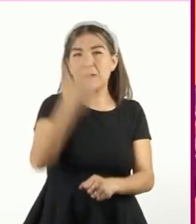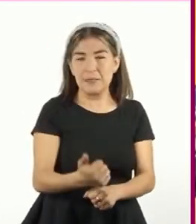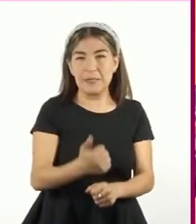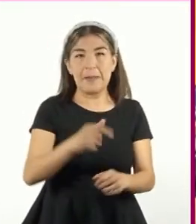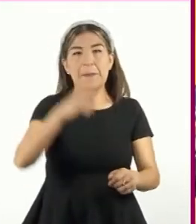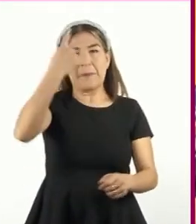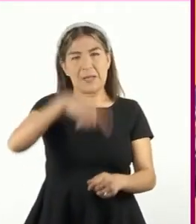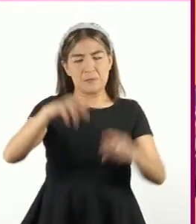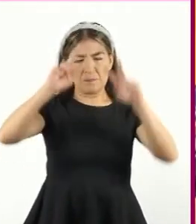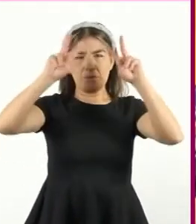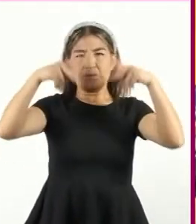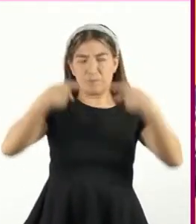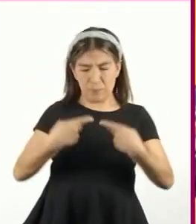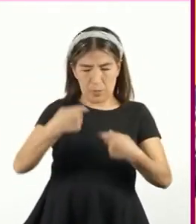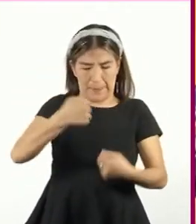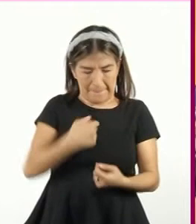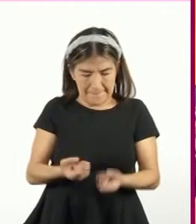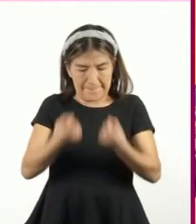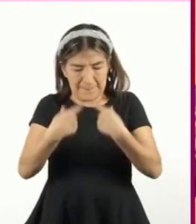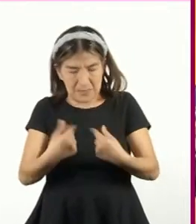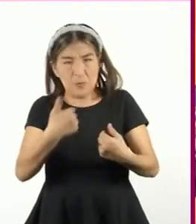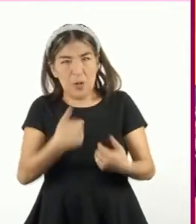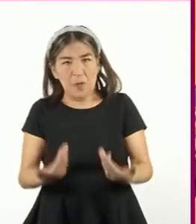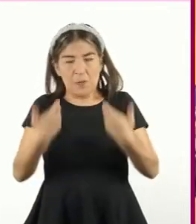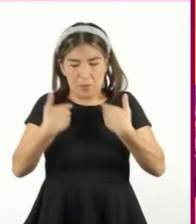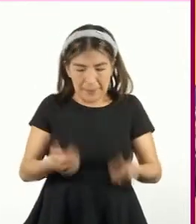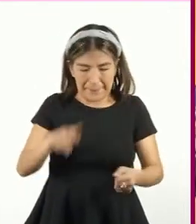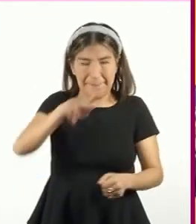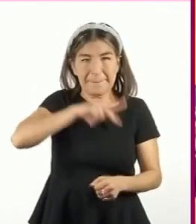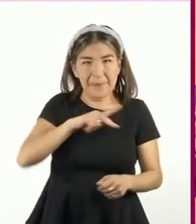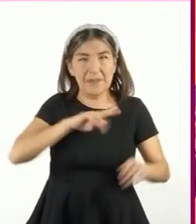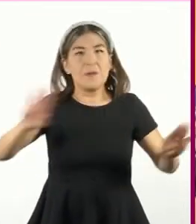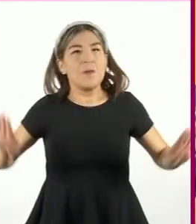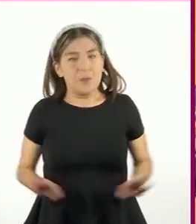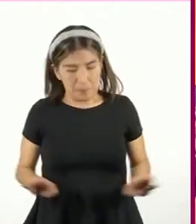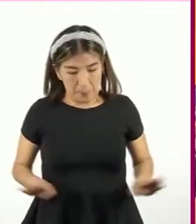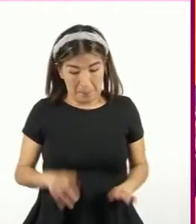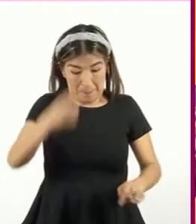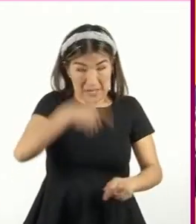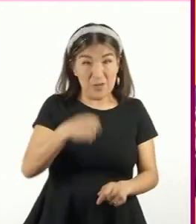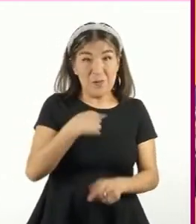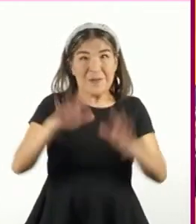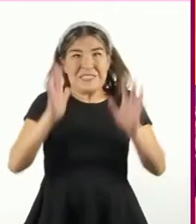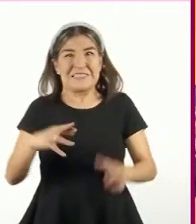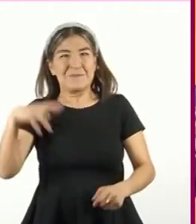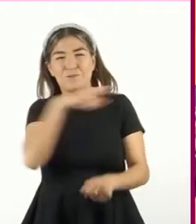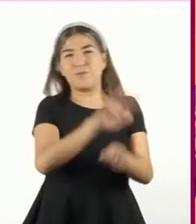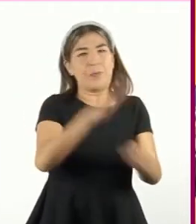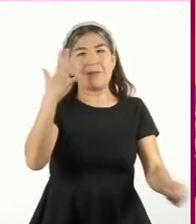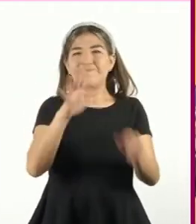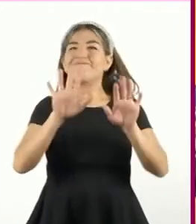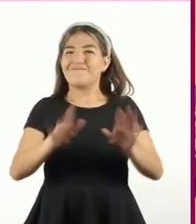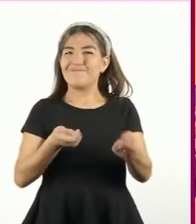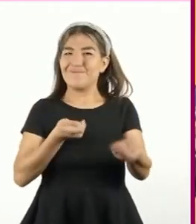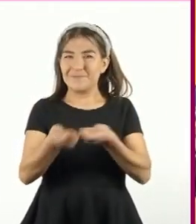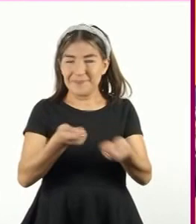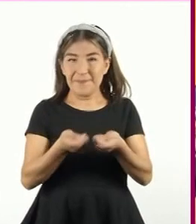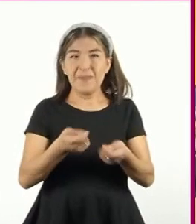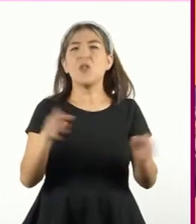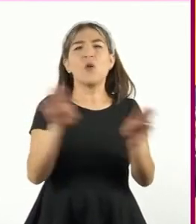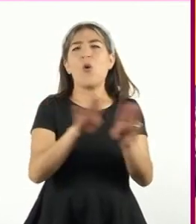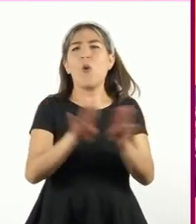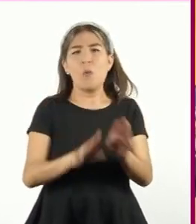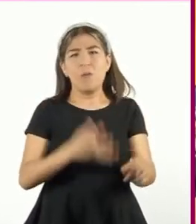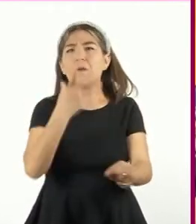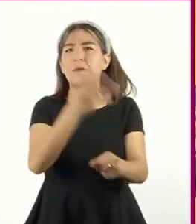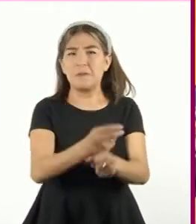a nosotros mismos, entender nuestras reacciones para no actuar de manera precipitada. ¿Cómo podría aplicarse esto